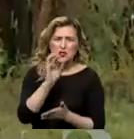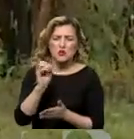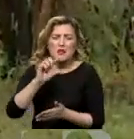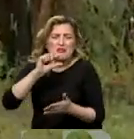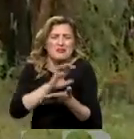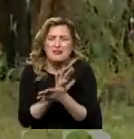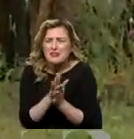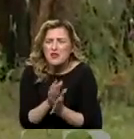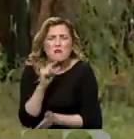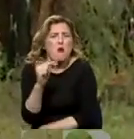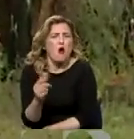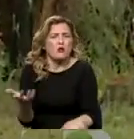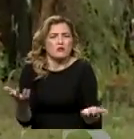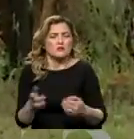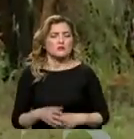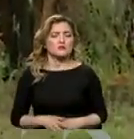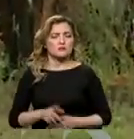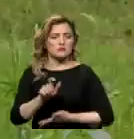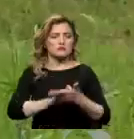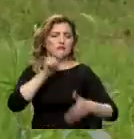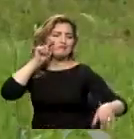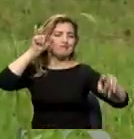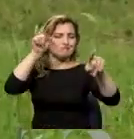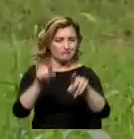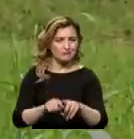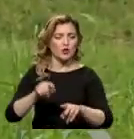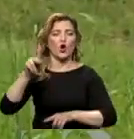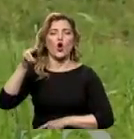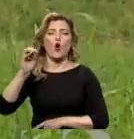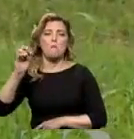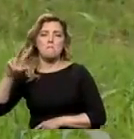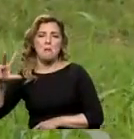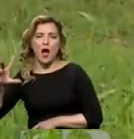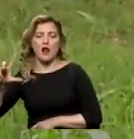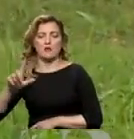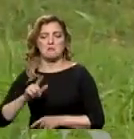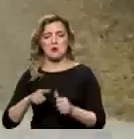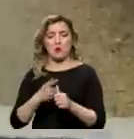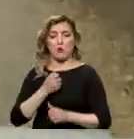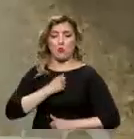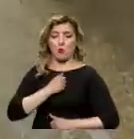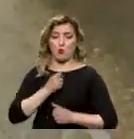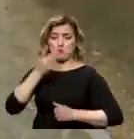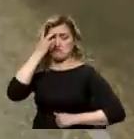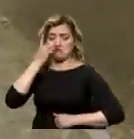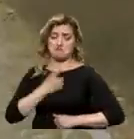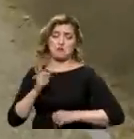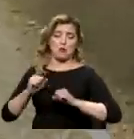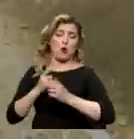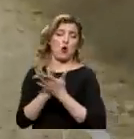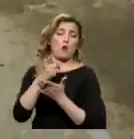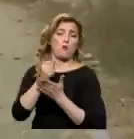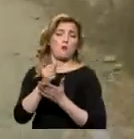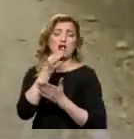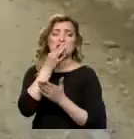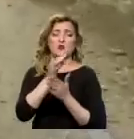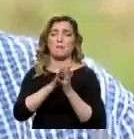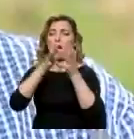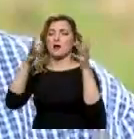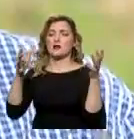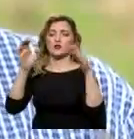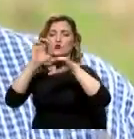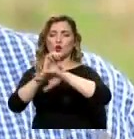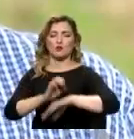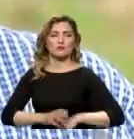adicionalmente en el contrato las partes acordaron que koval tiene la primera opción de compra de la hacienda más grande del país